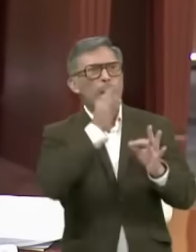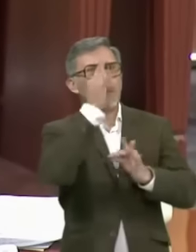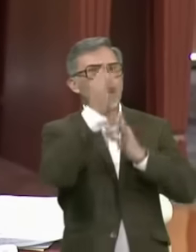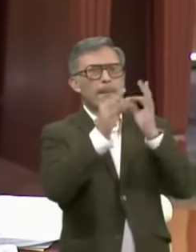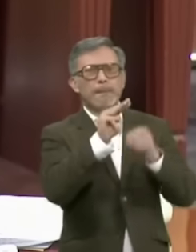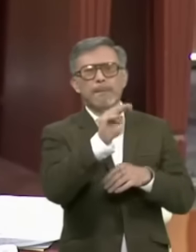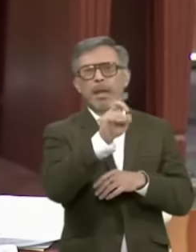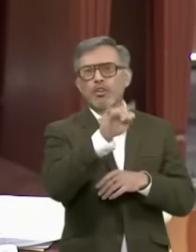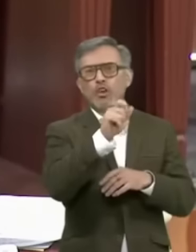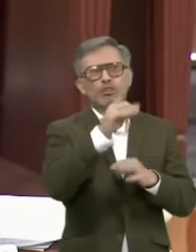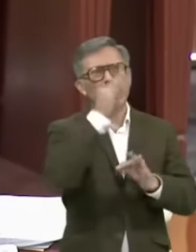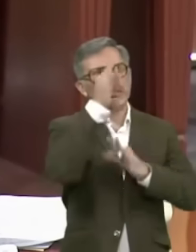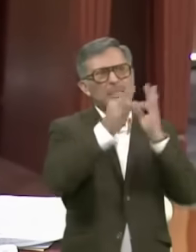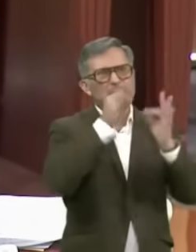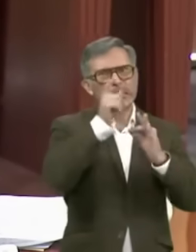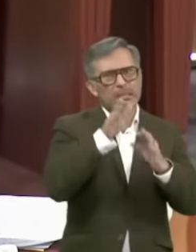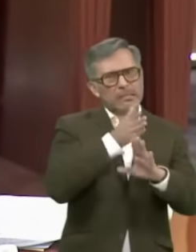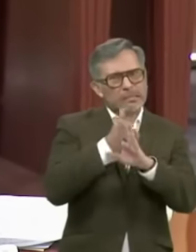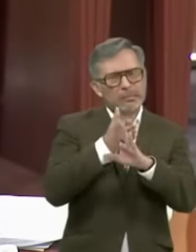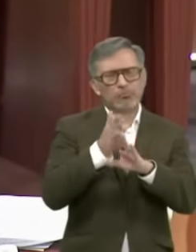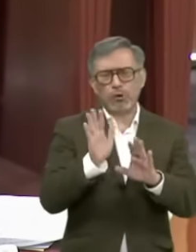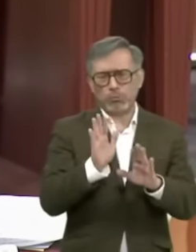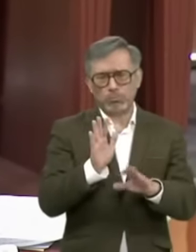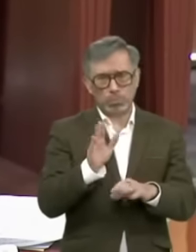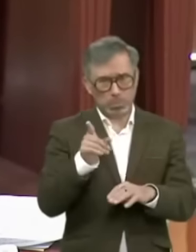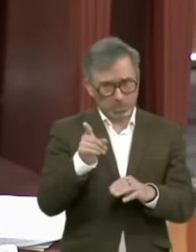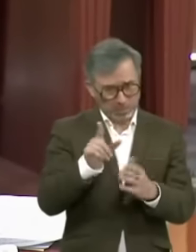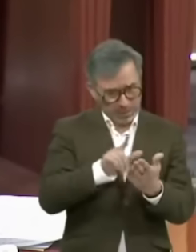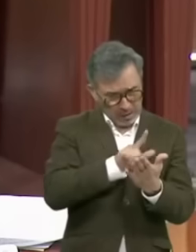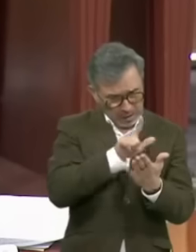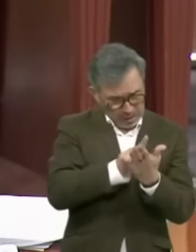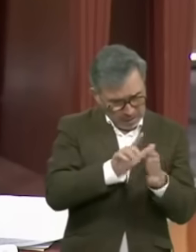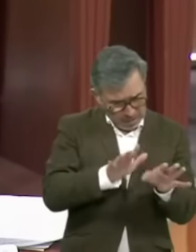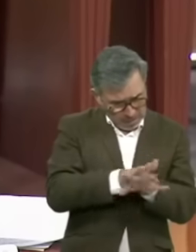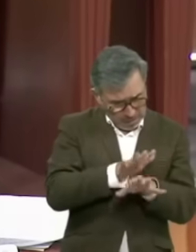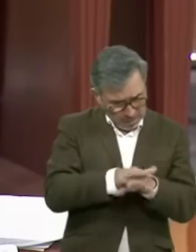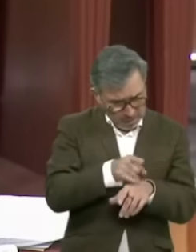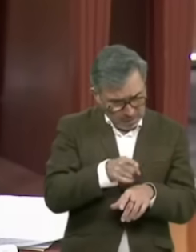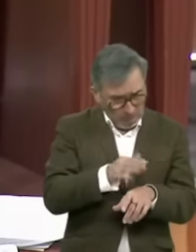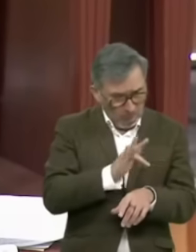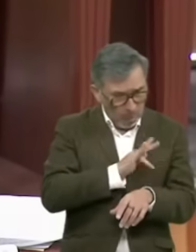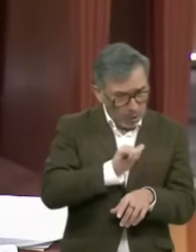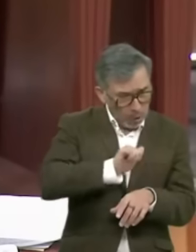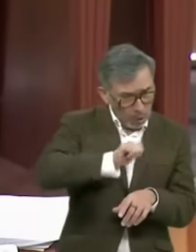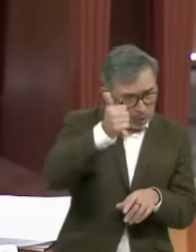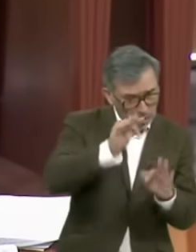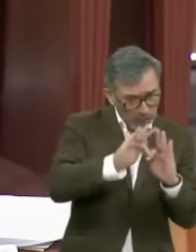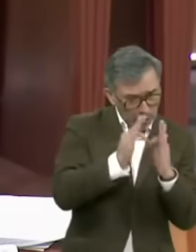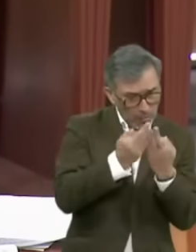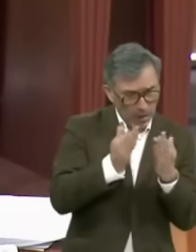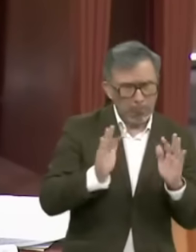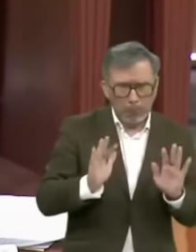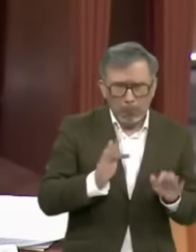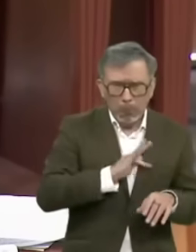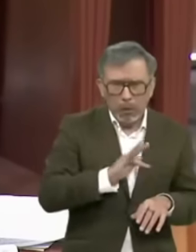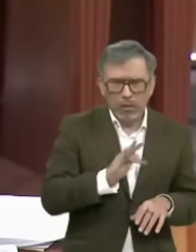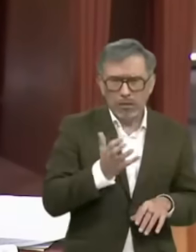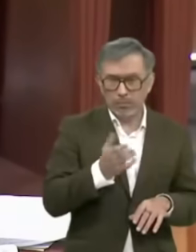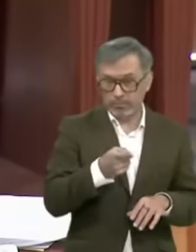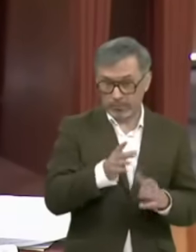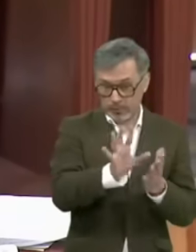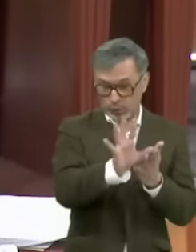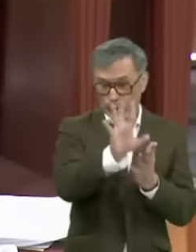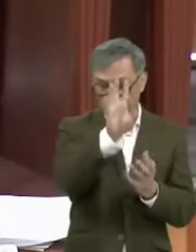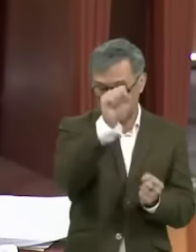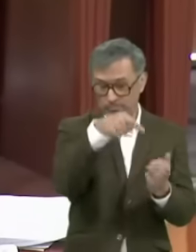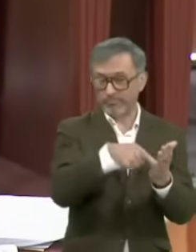pudiera revisar estas reformas, lo hubiéramos hecho. Es una vía constitucional, sí, está establecida